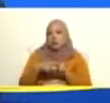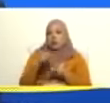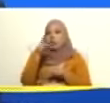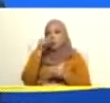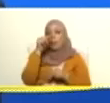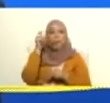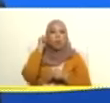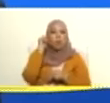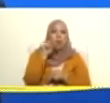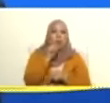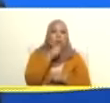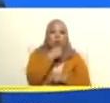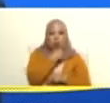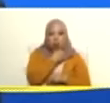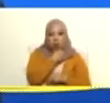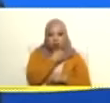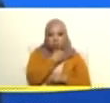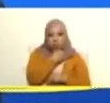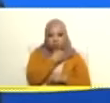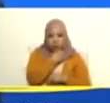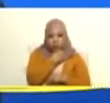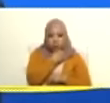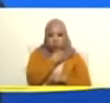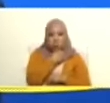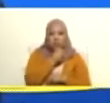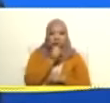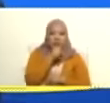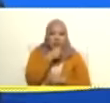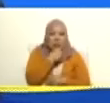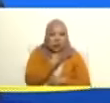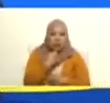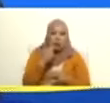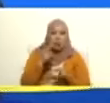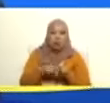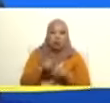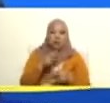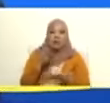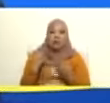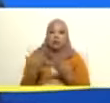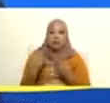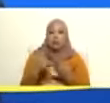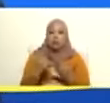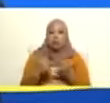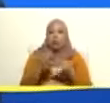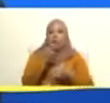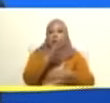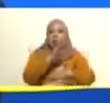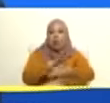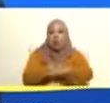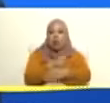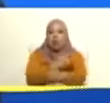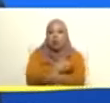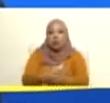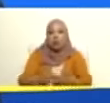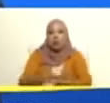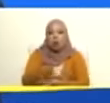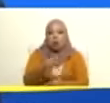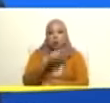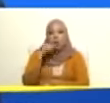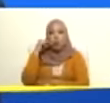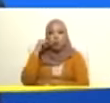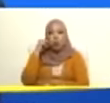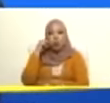para los adultos y los adultos mayores. Acelera la diabetes, dispara la